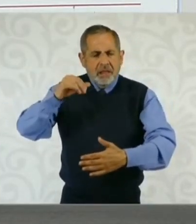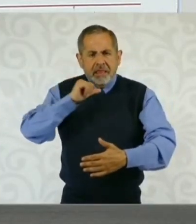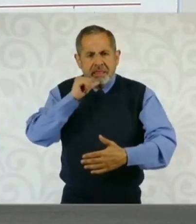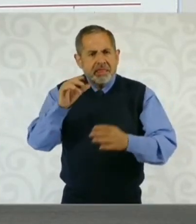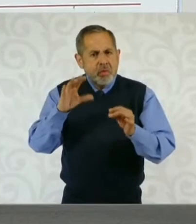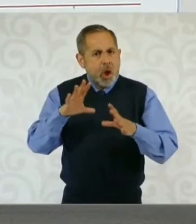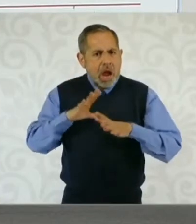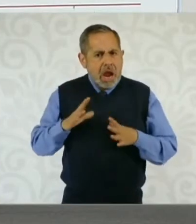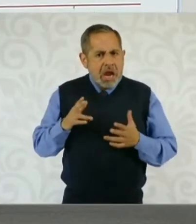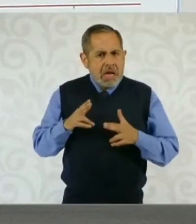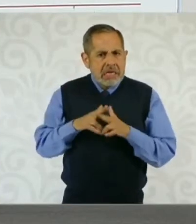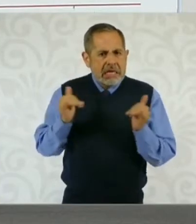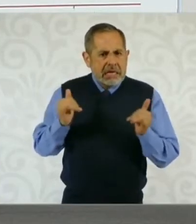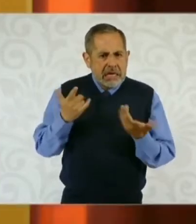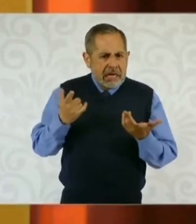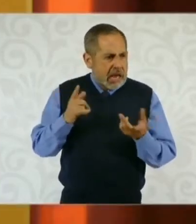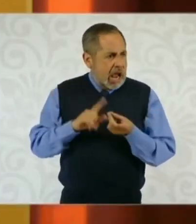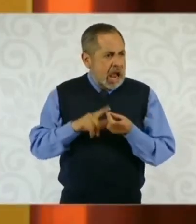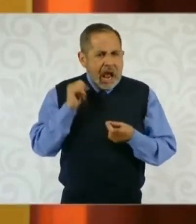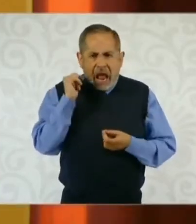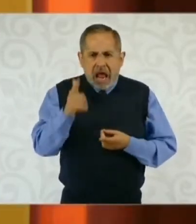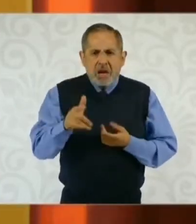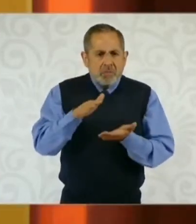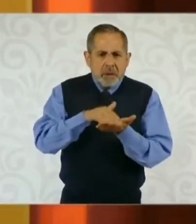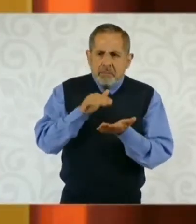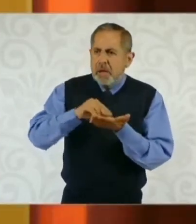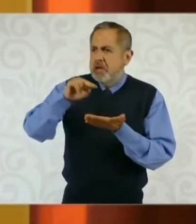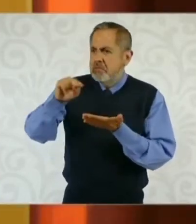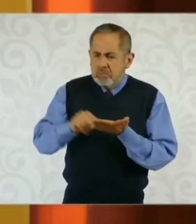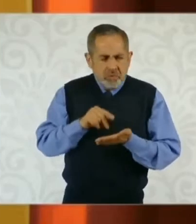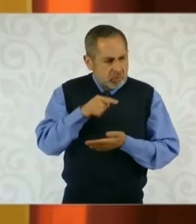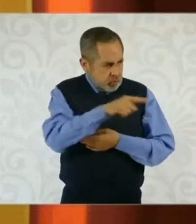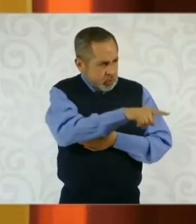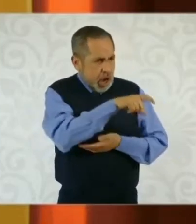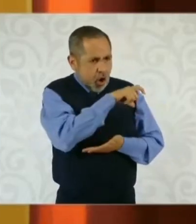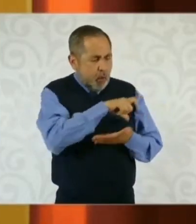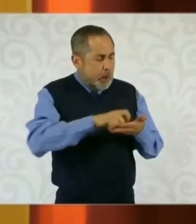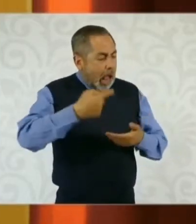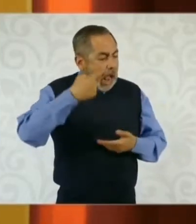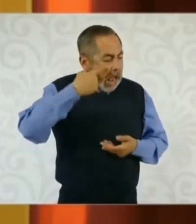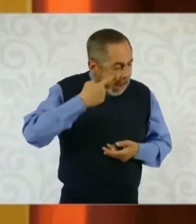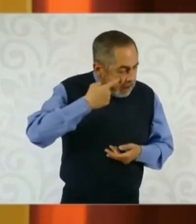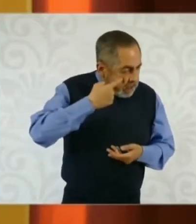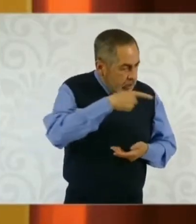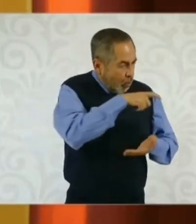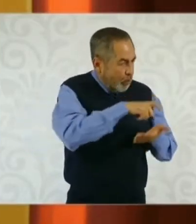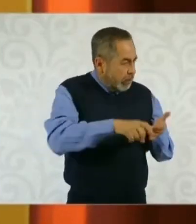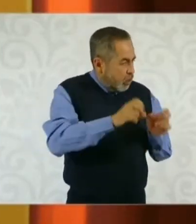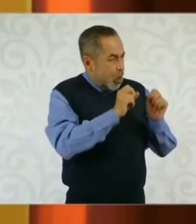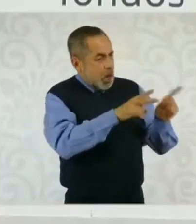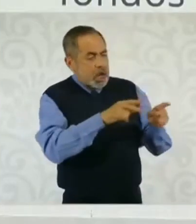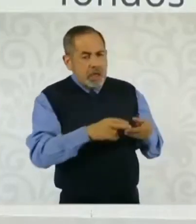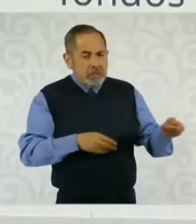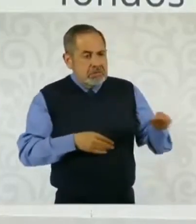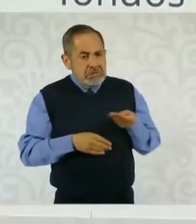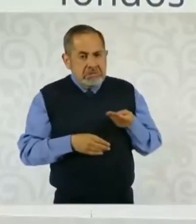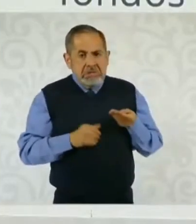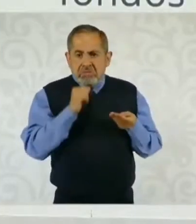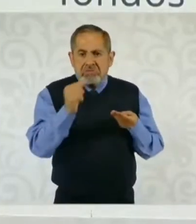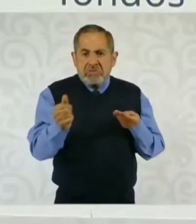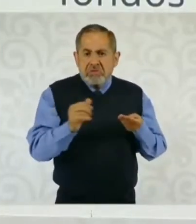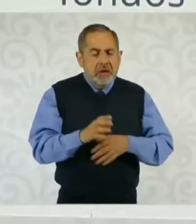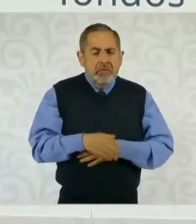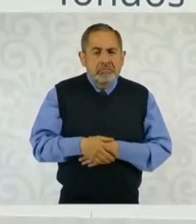existe constancia alguna de compras efectuadas con dichos recursos. O sea que el ISSSTE